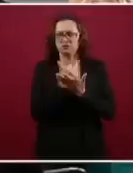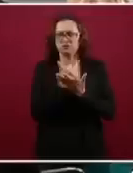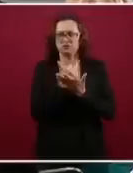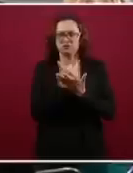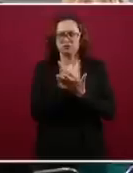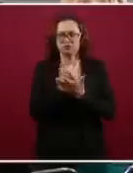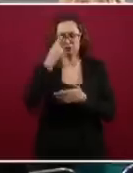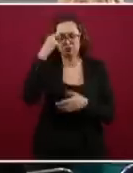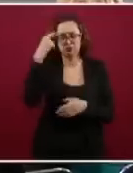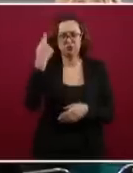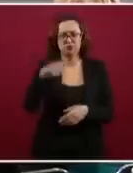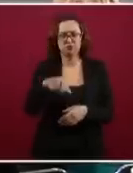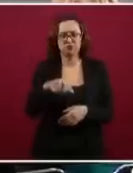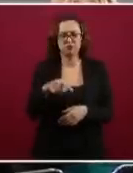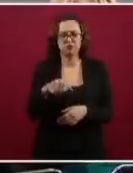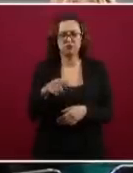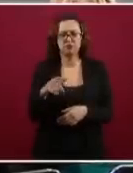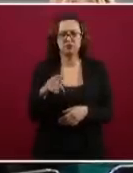para